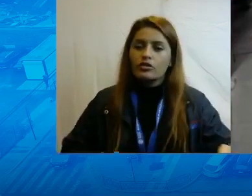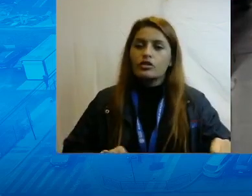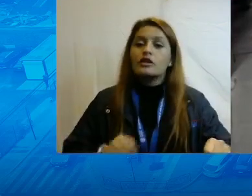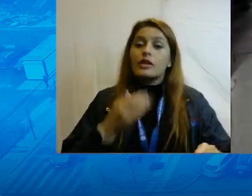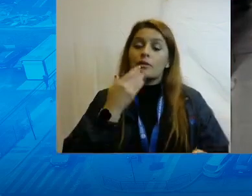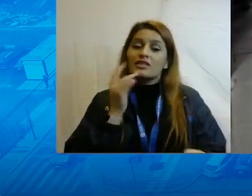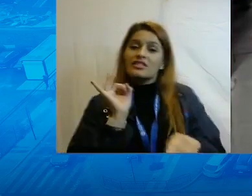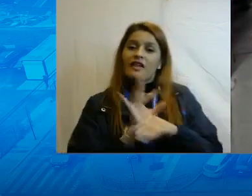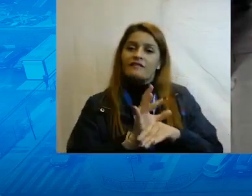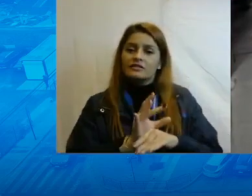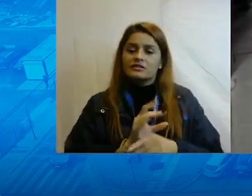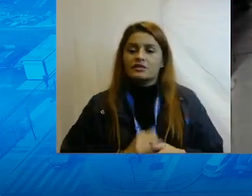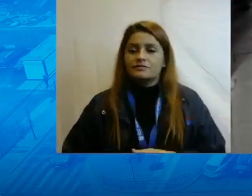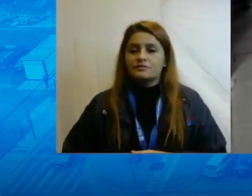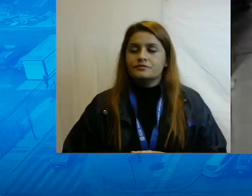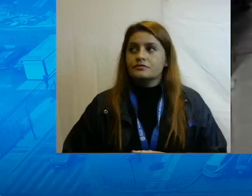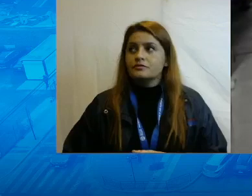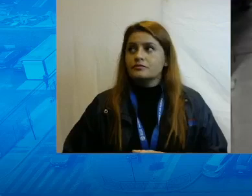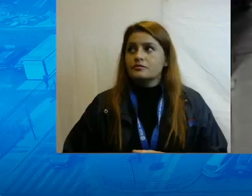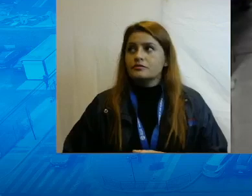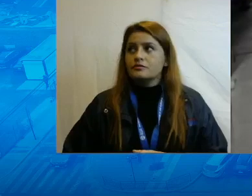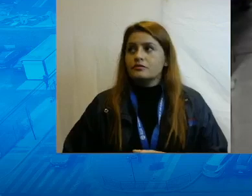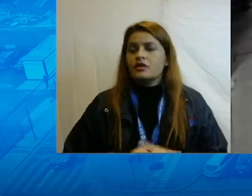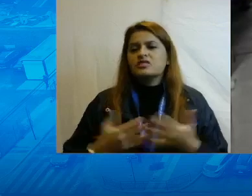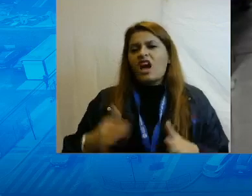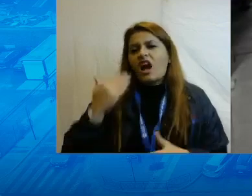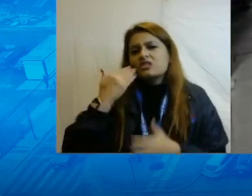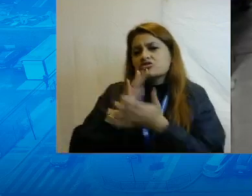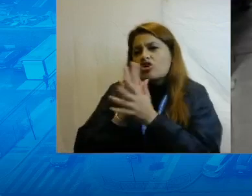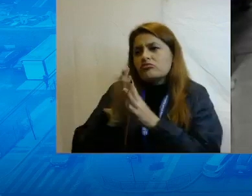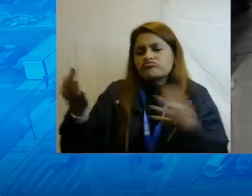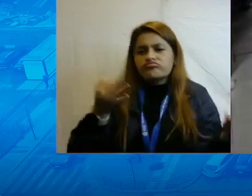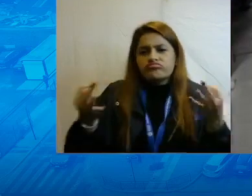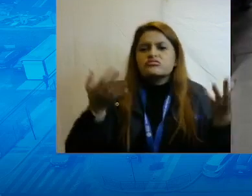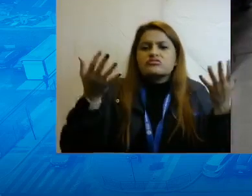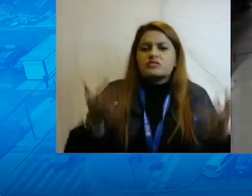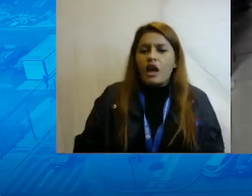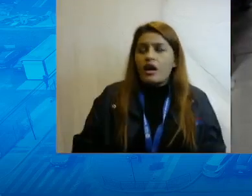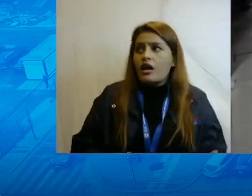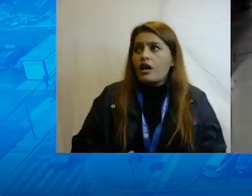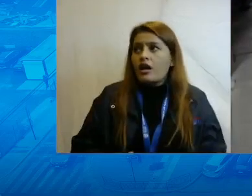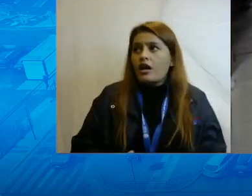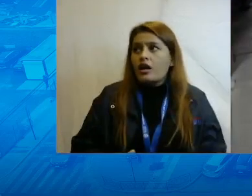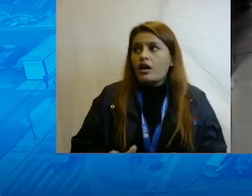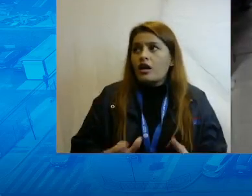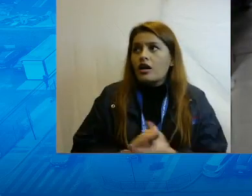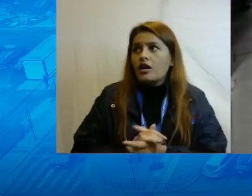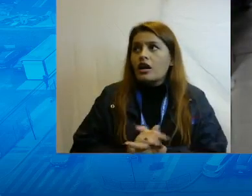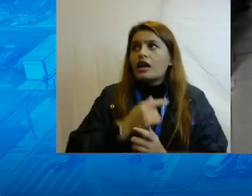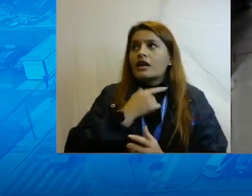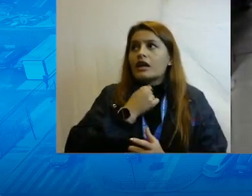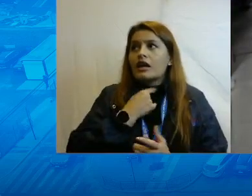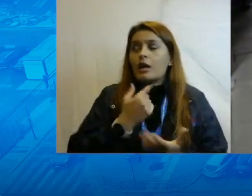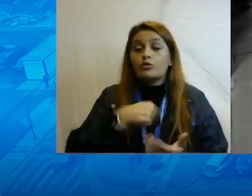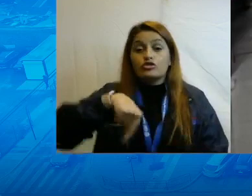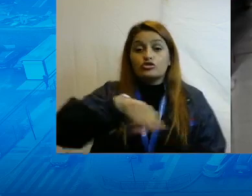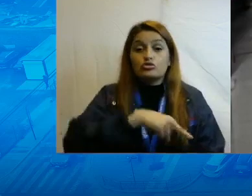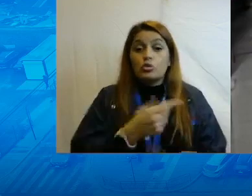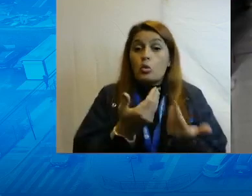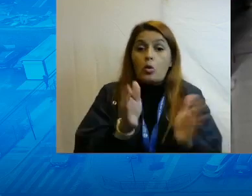transferencias. Bueno, ya lo han dicho todo al respecto Paola y el concejal, así que quedamos abiertos a